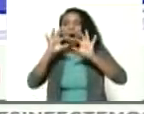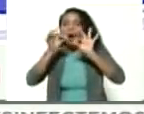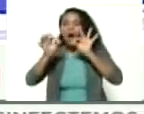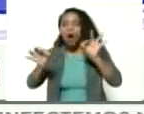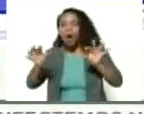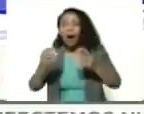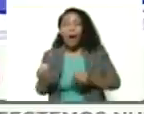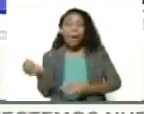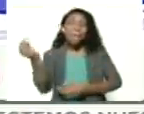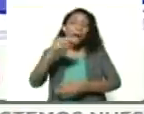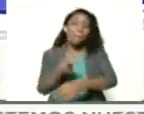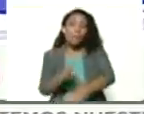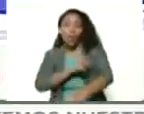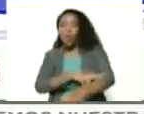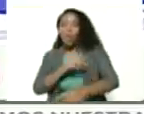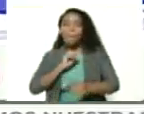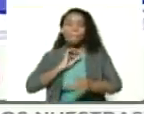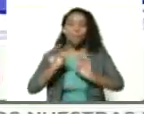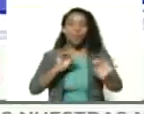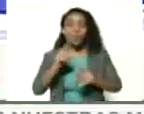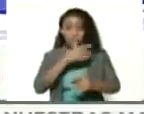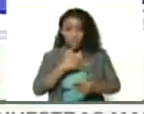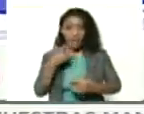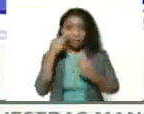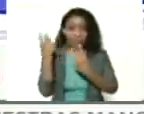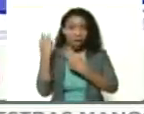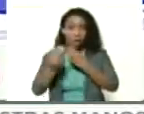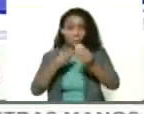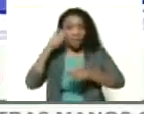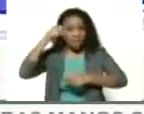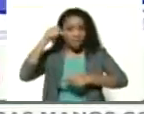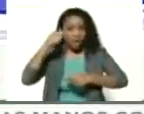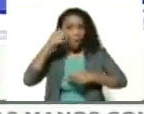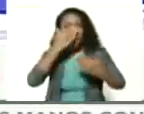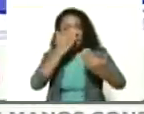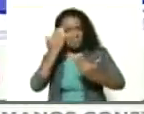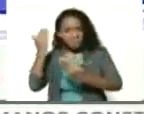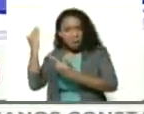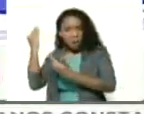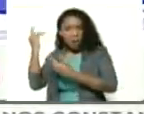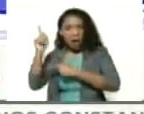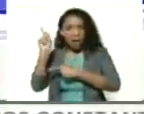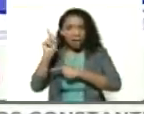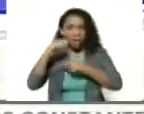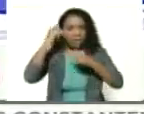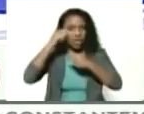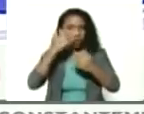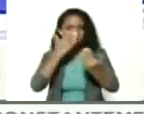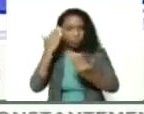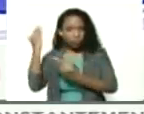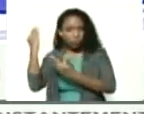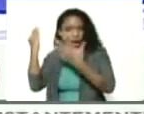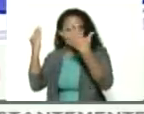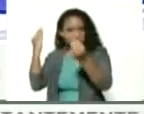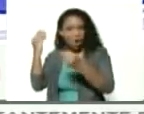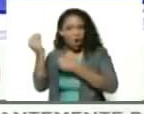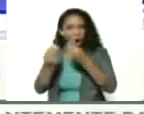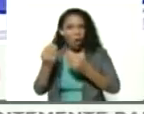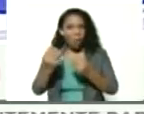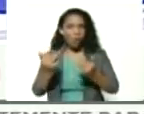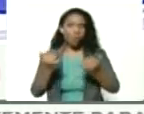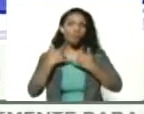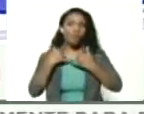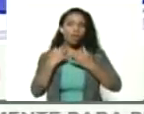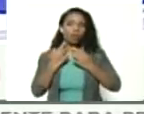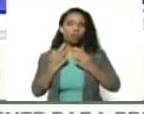súper contagioso. ¿Ustedes quieren ver el video? Vamos para que vean este video de cómo uno cuando se